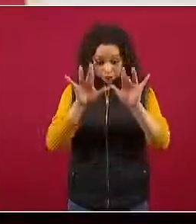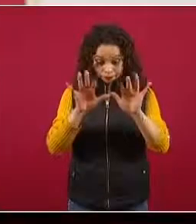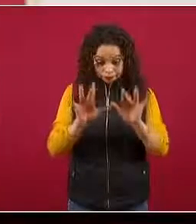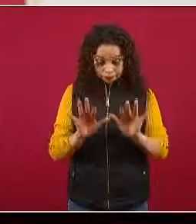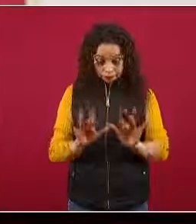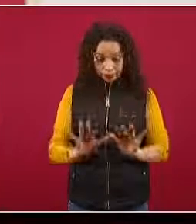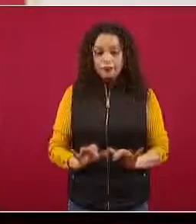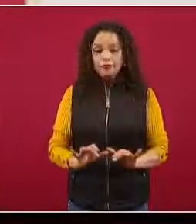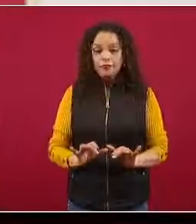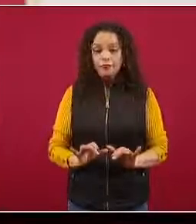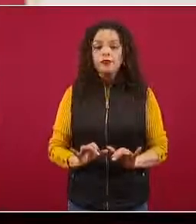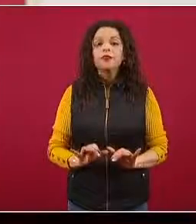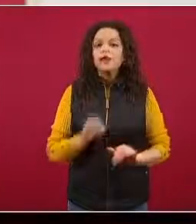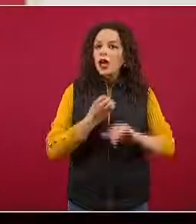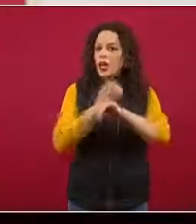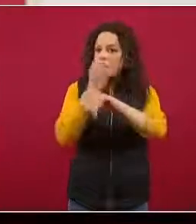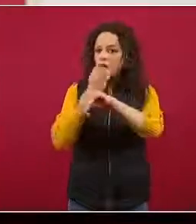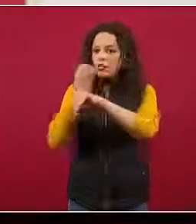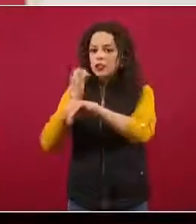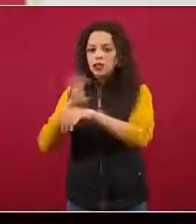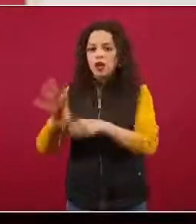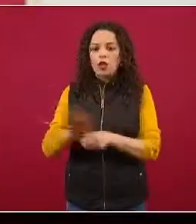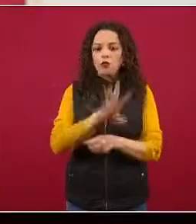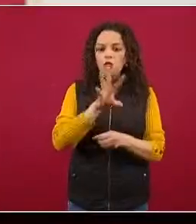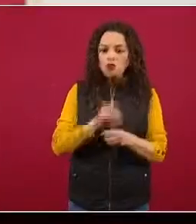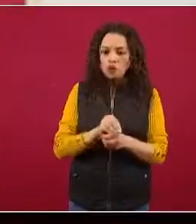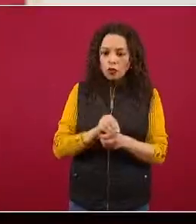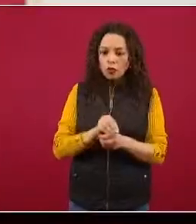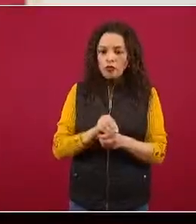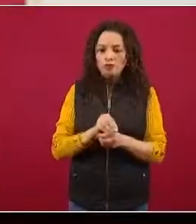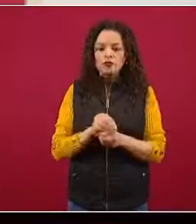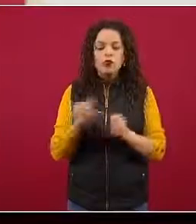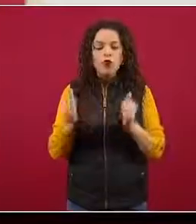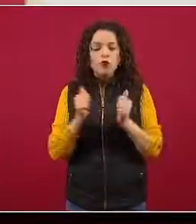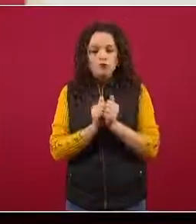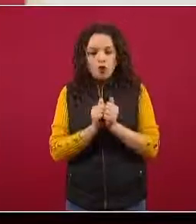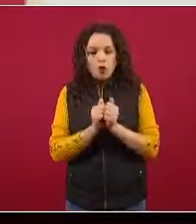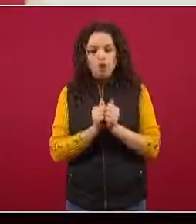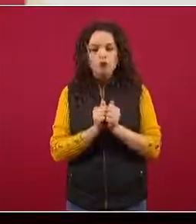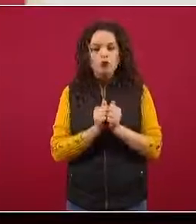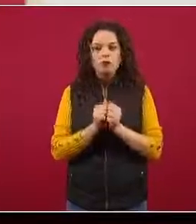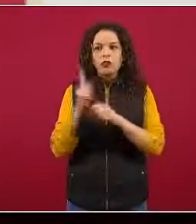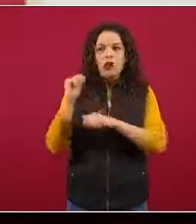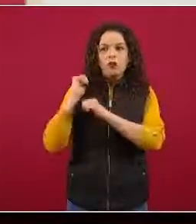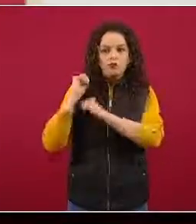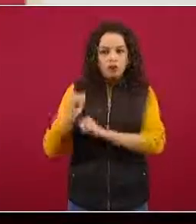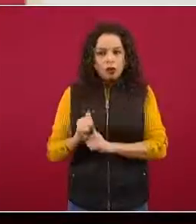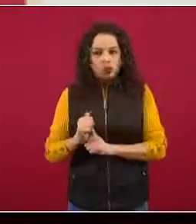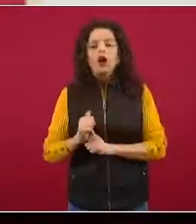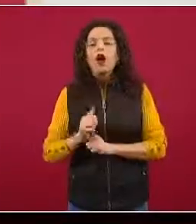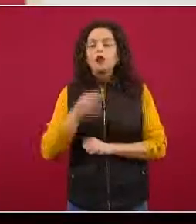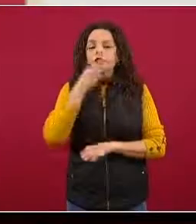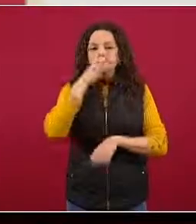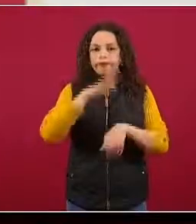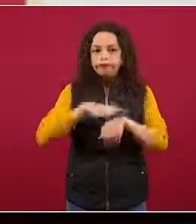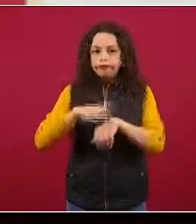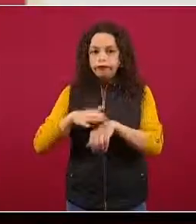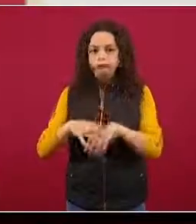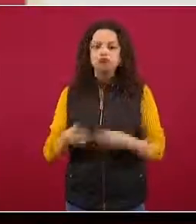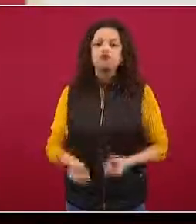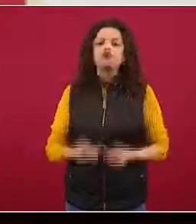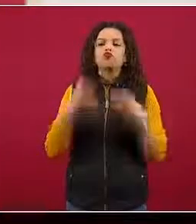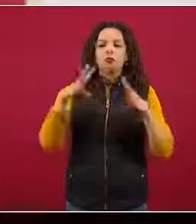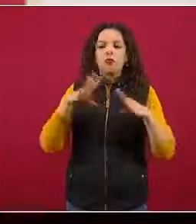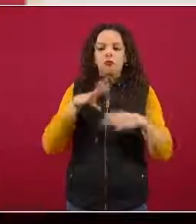en donde todos los estados, todas las entidades federativas de esta república notifican el número de casos,